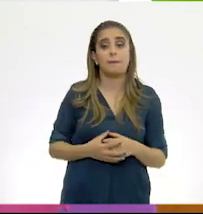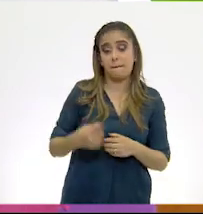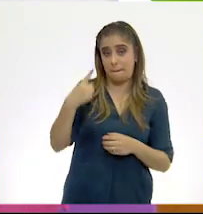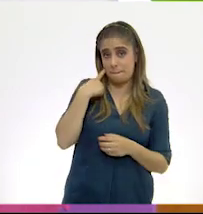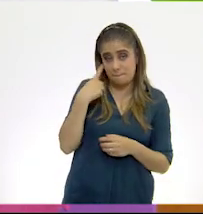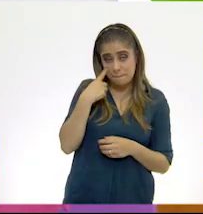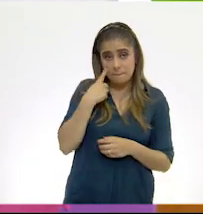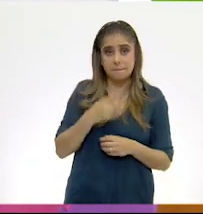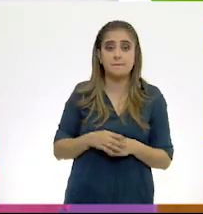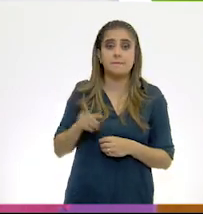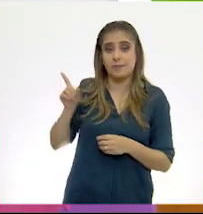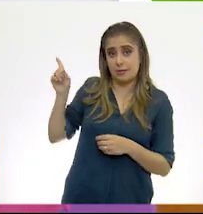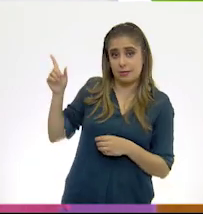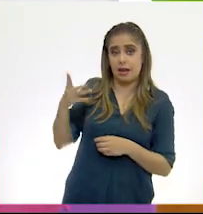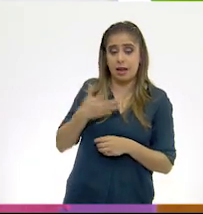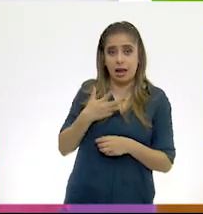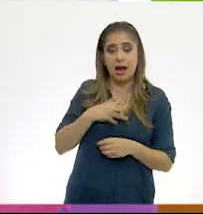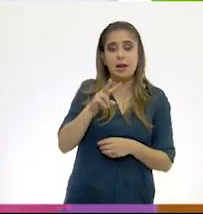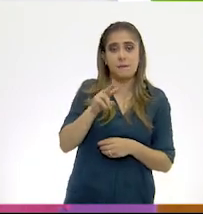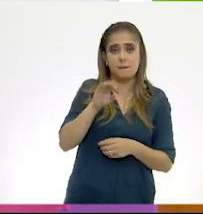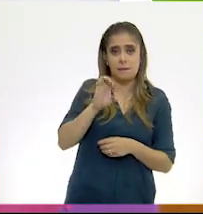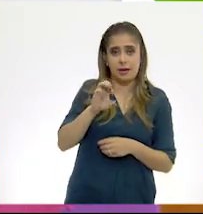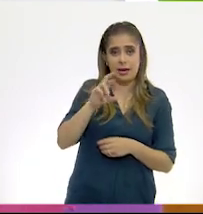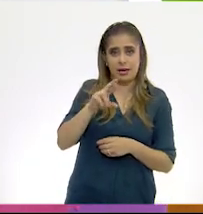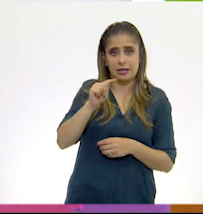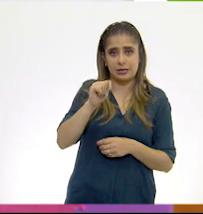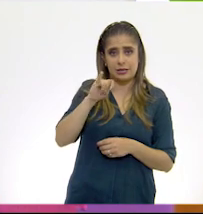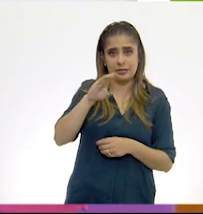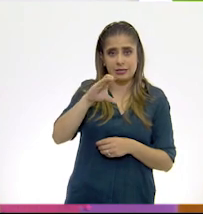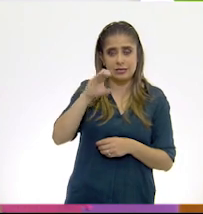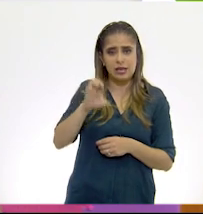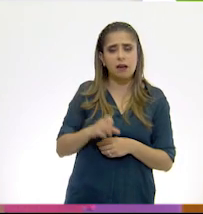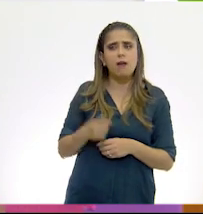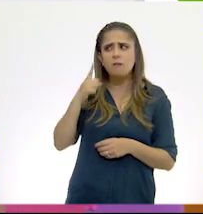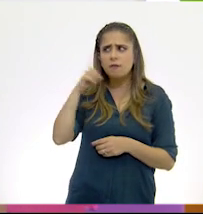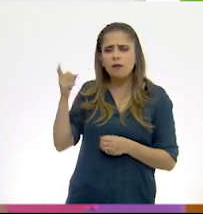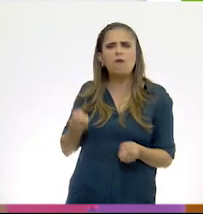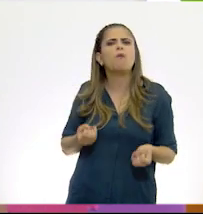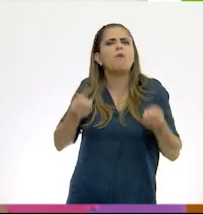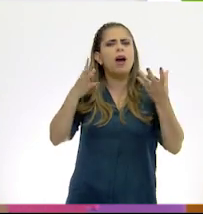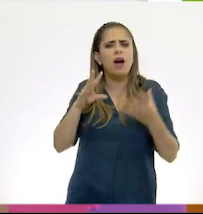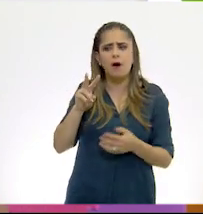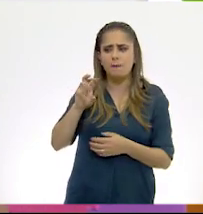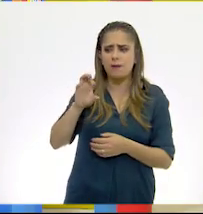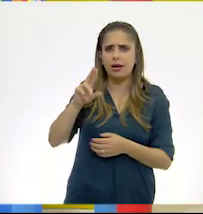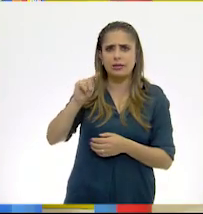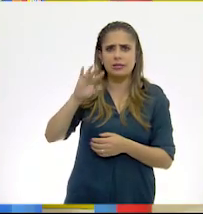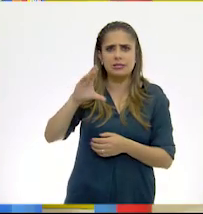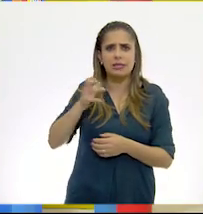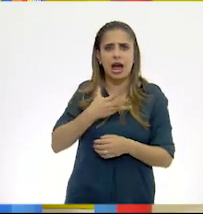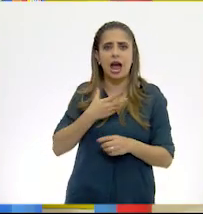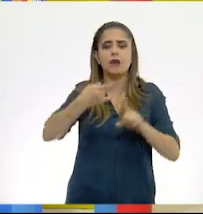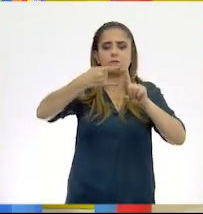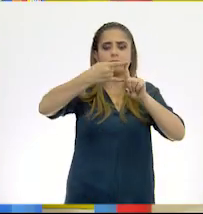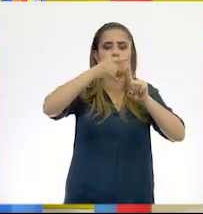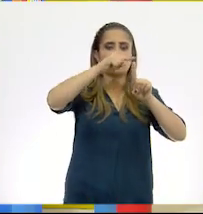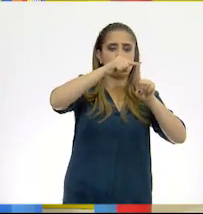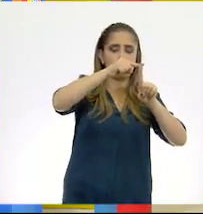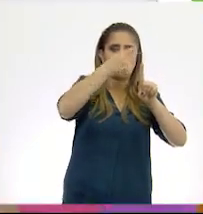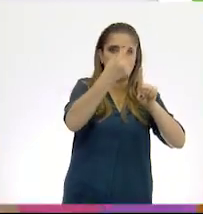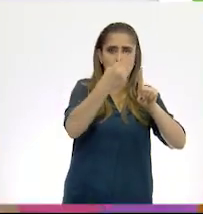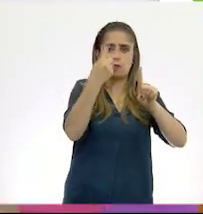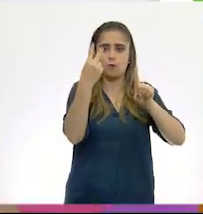tenemos los vértices. Sí. ¿Cuántos vértices puedes observar aquí? Cuatro vértices. Muy bien.